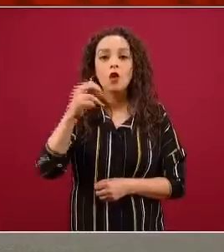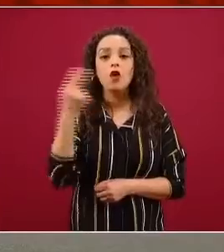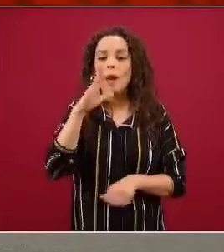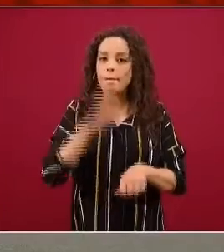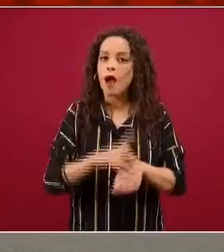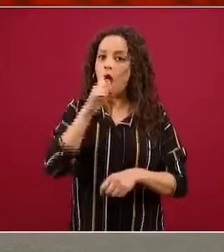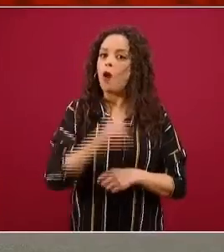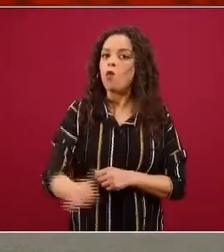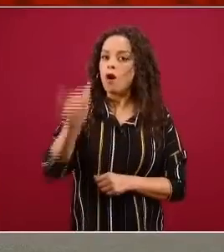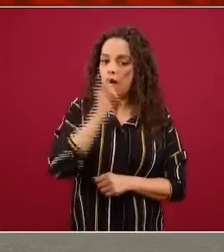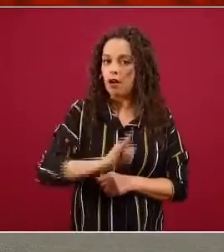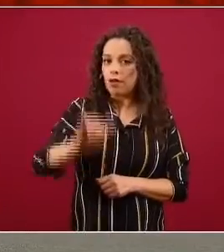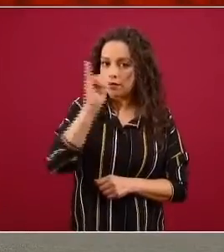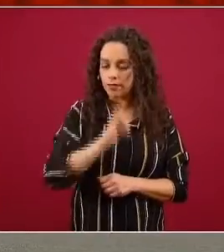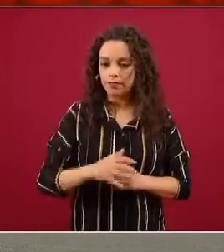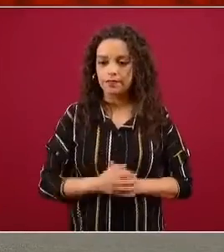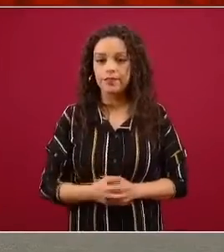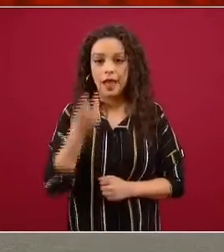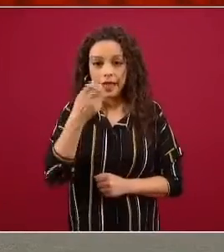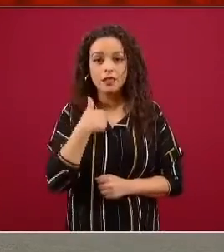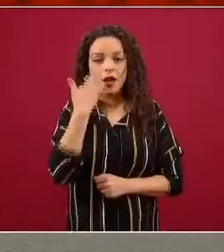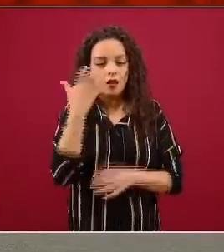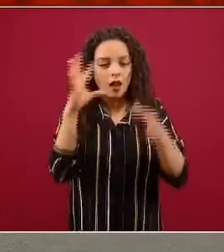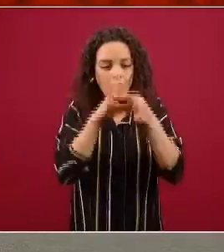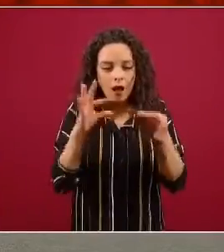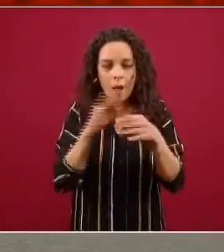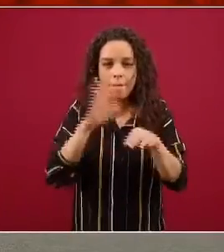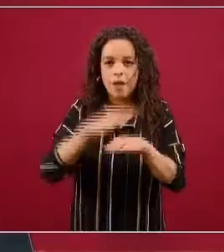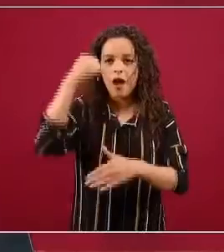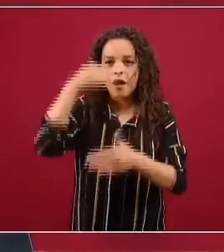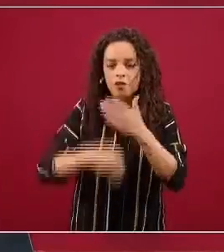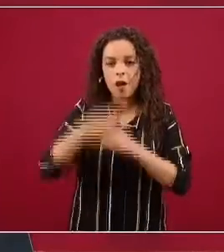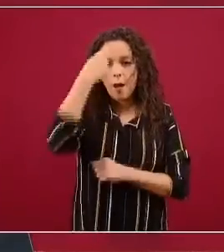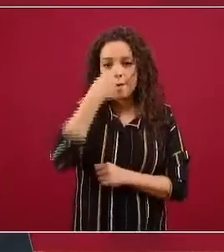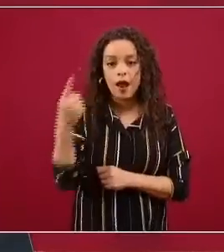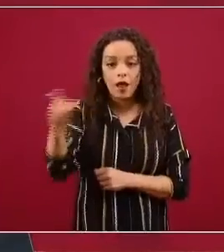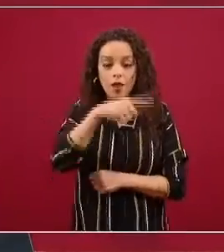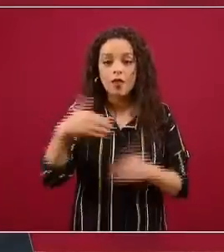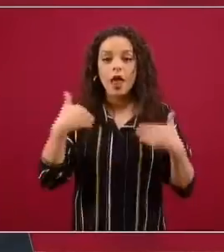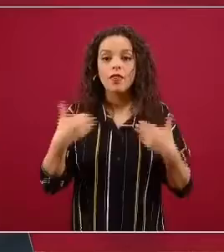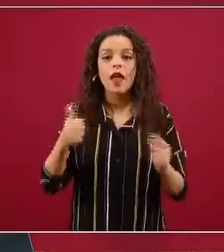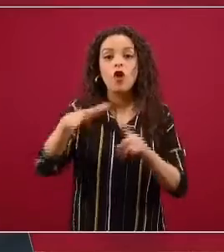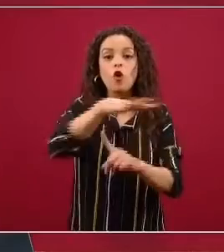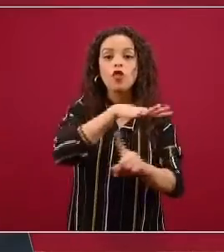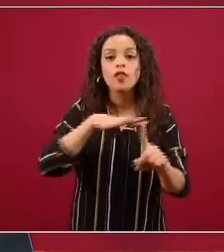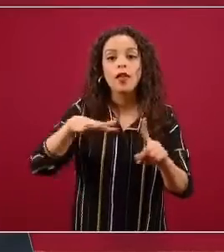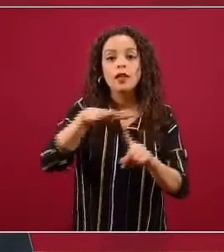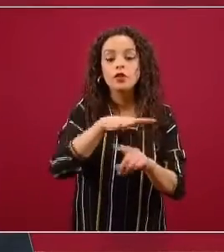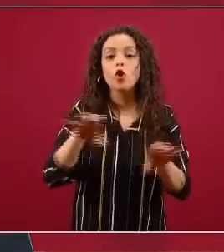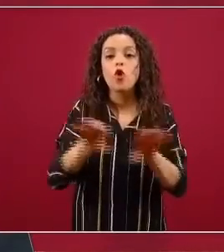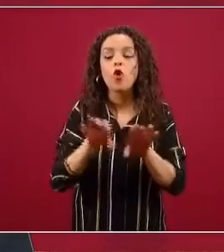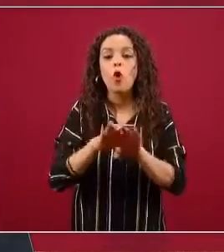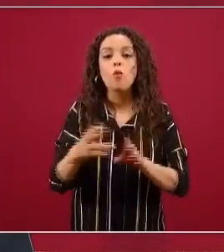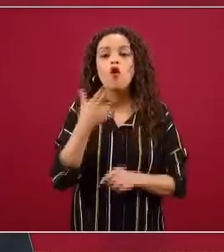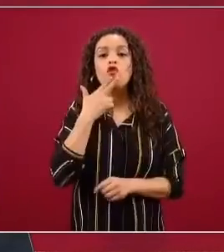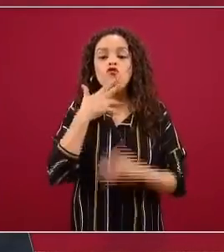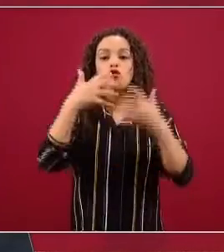pregunta, quise explicar todo esto para poner en contexto de qué manera funciona el programa de